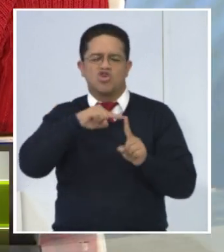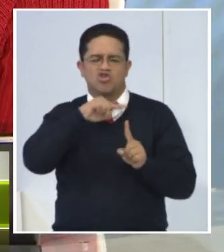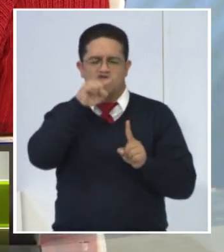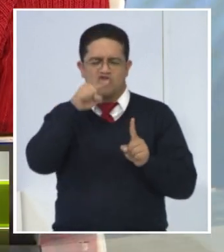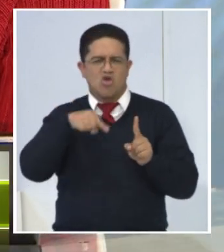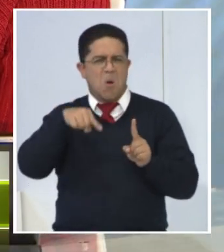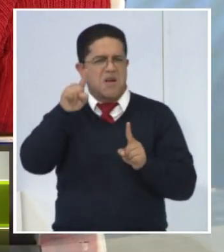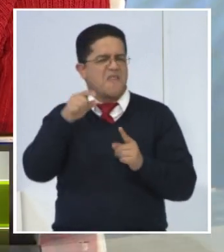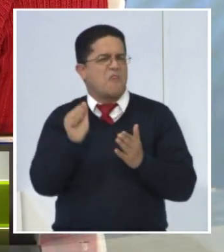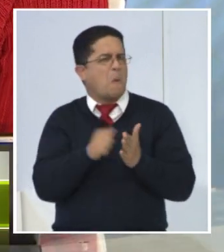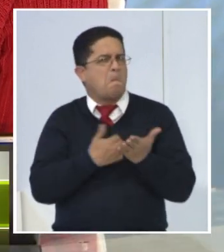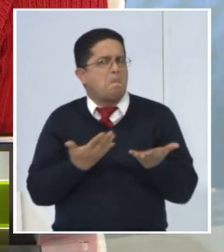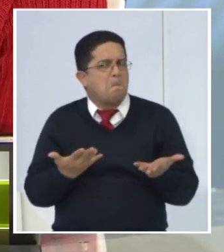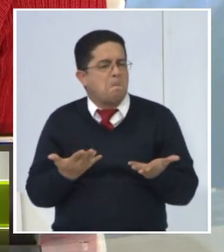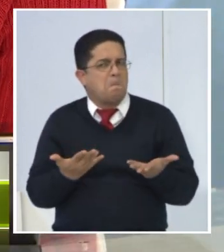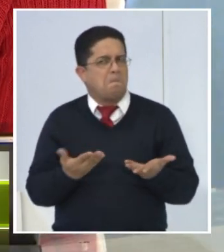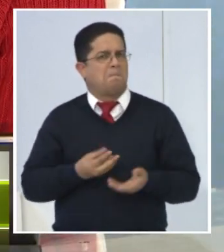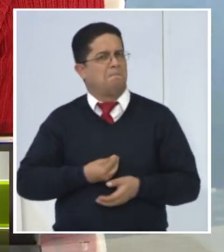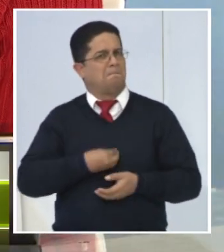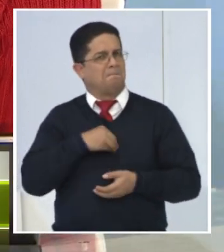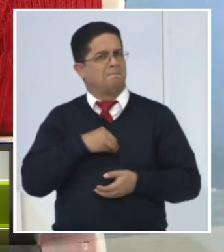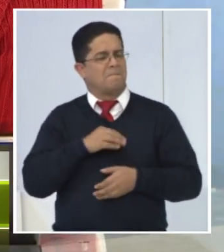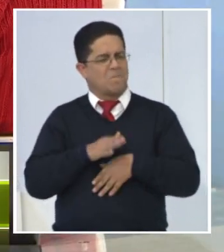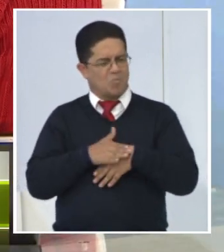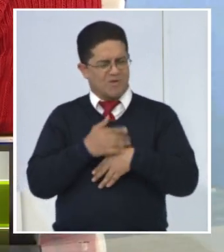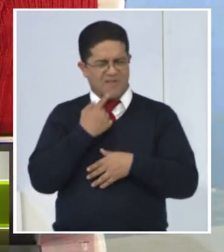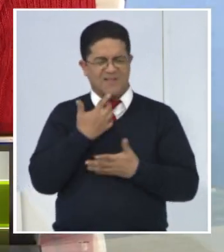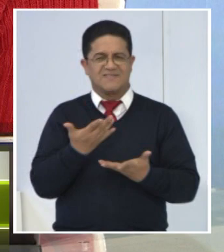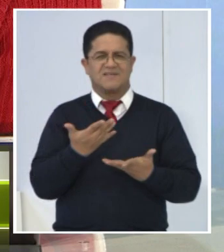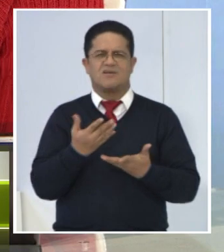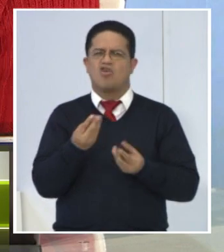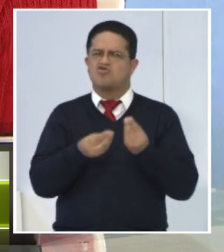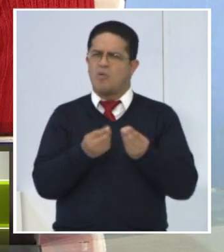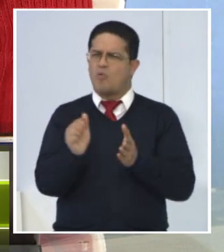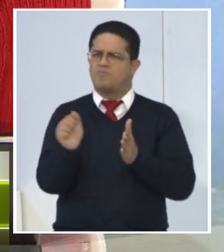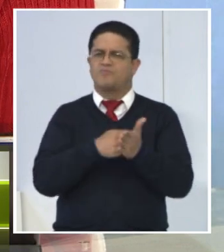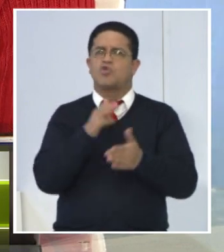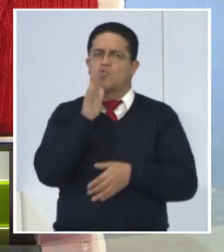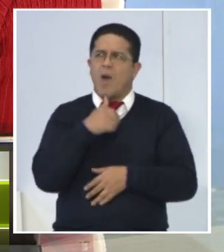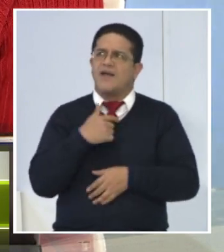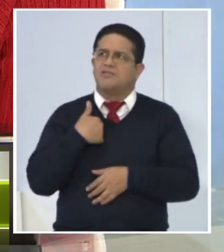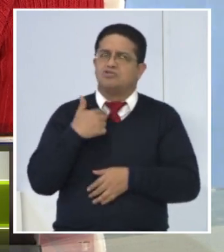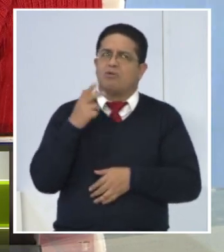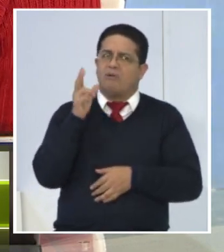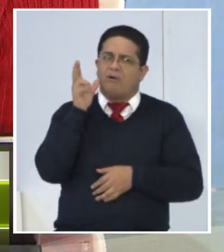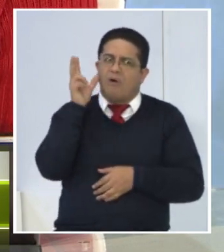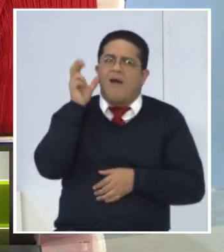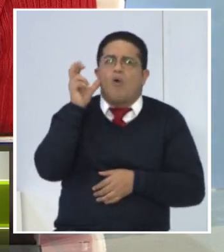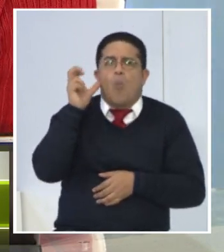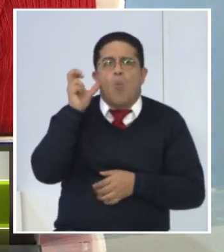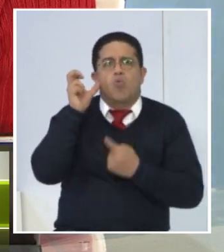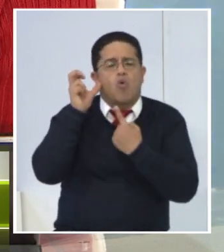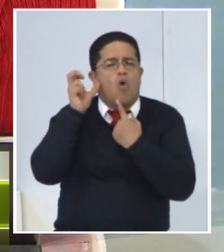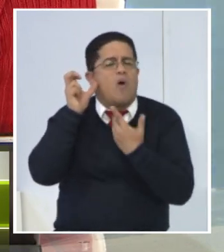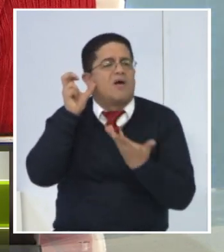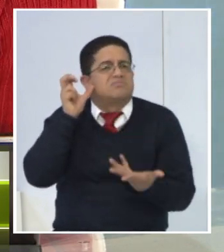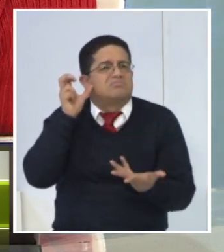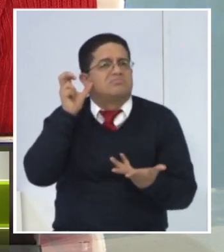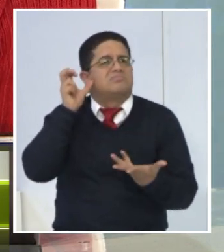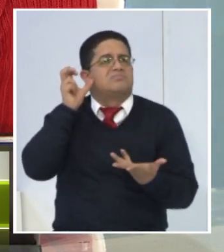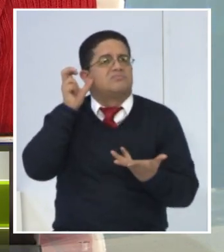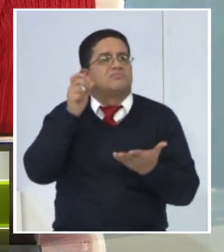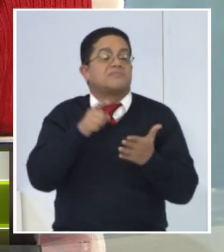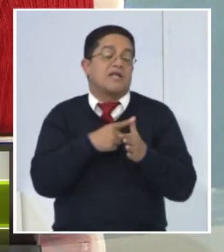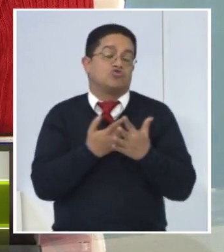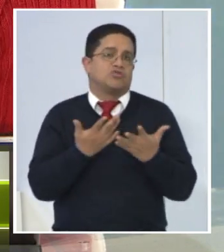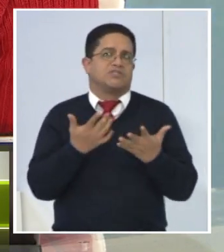tal no existe, uno se sorprende, ¿no? Porque uno dice, ¿cómo que no existe si yo lo percibo, yo lo escucho? Entonces, claro, uno